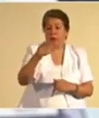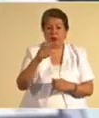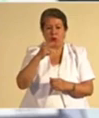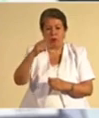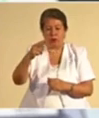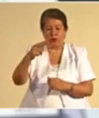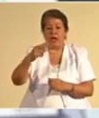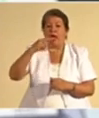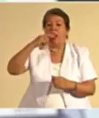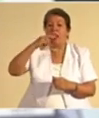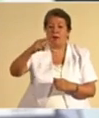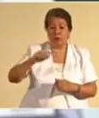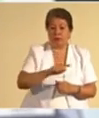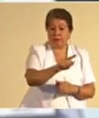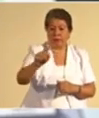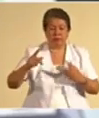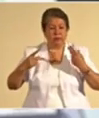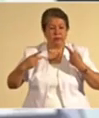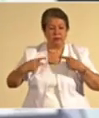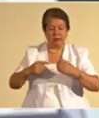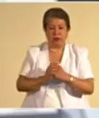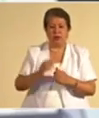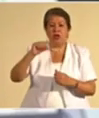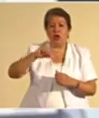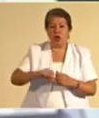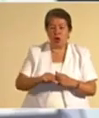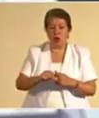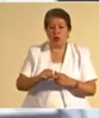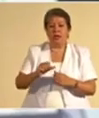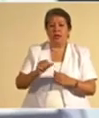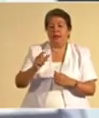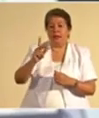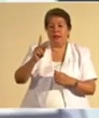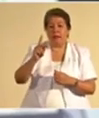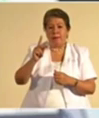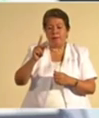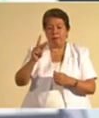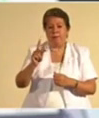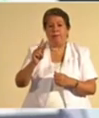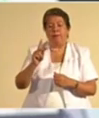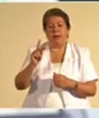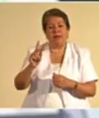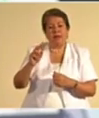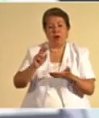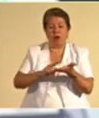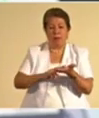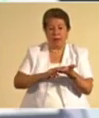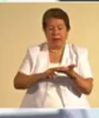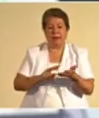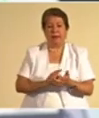la voz del ciudadano. Hoy el Partido Verde da esa gran